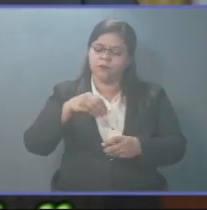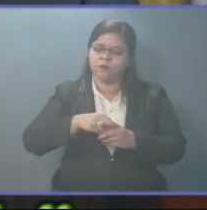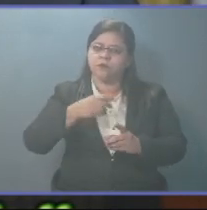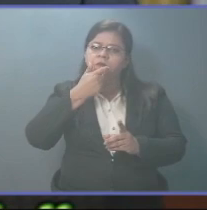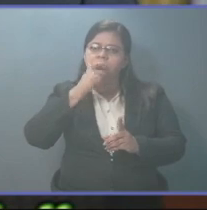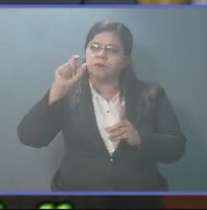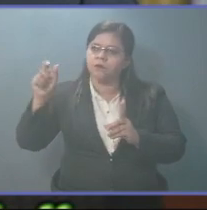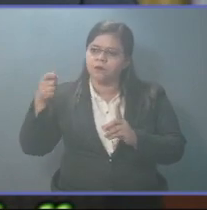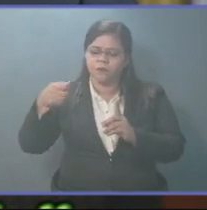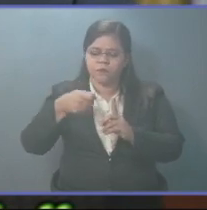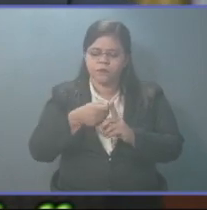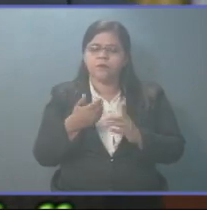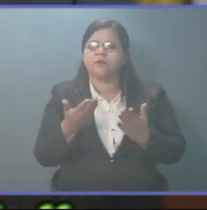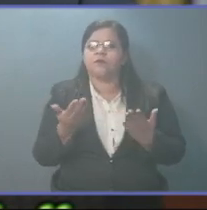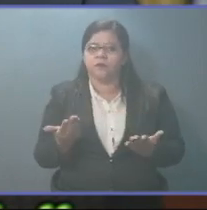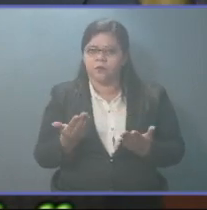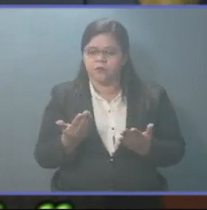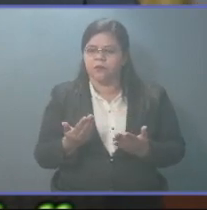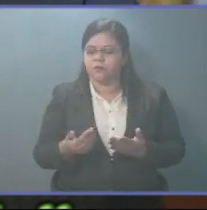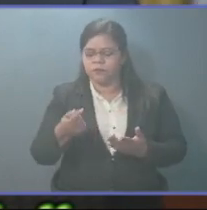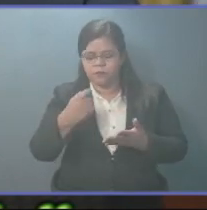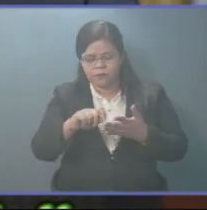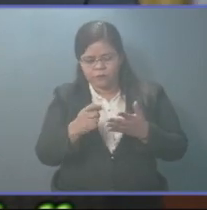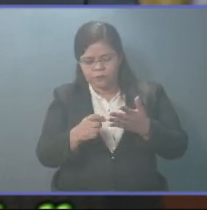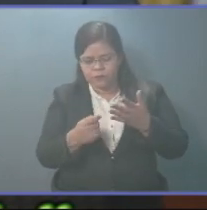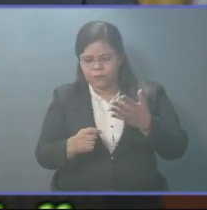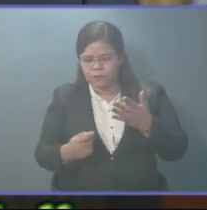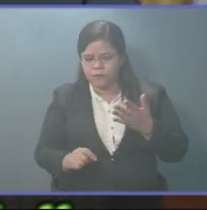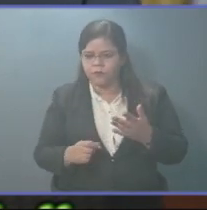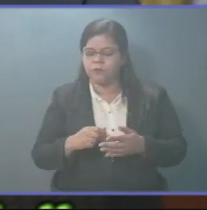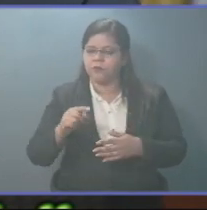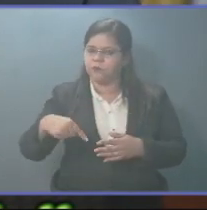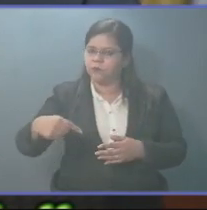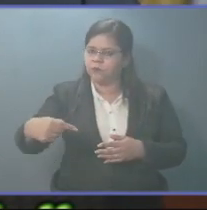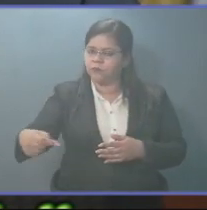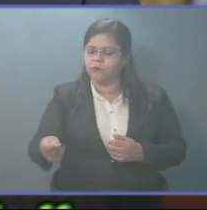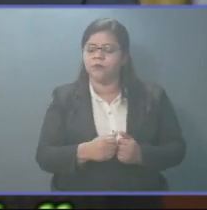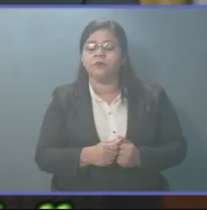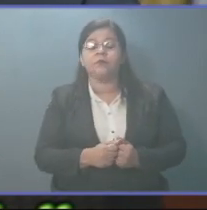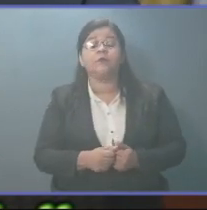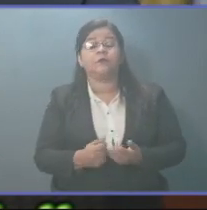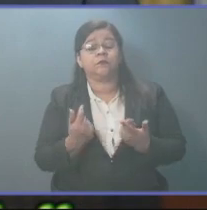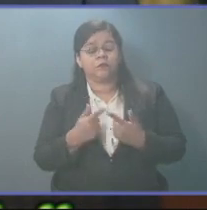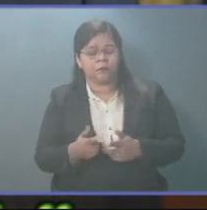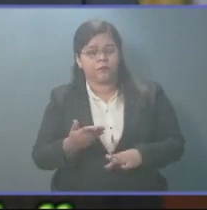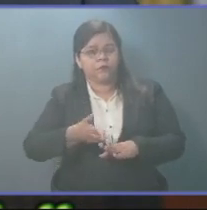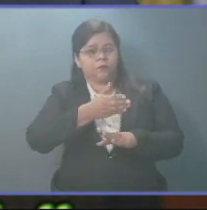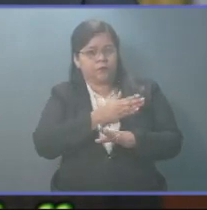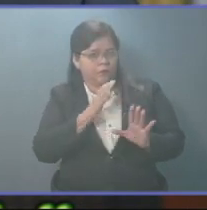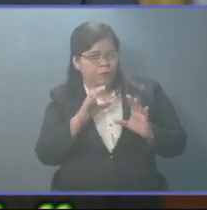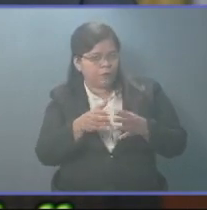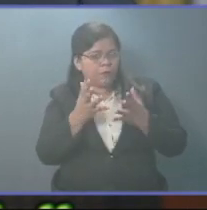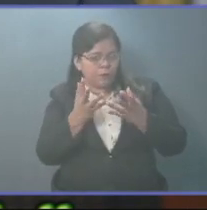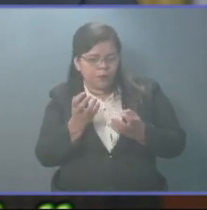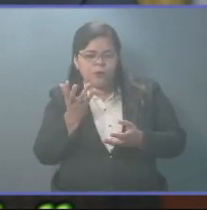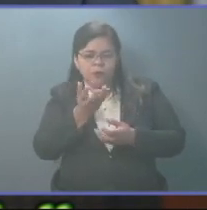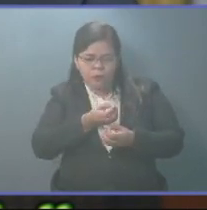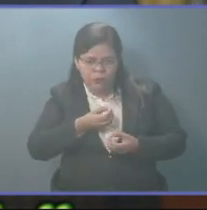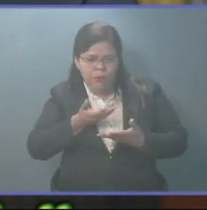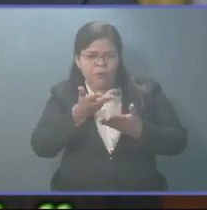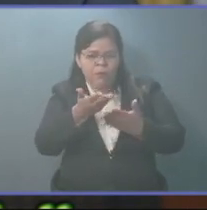revisará periódicamente los parámetros del mismo. Sobre lo anterior, esta comisión desea hacer las